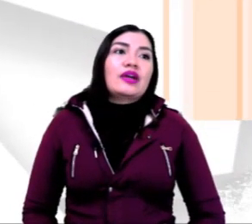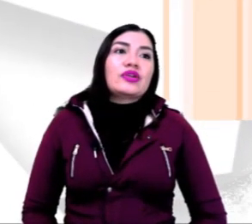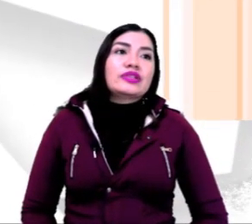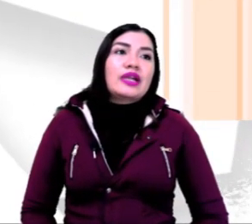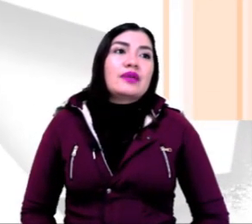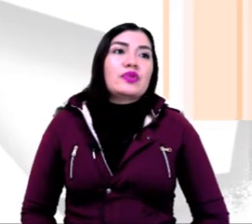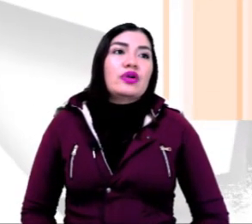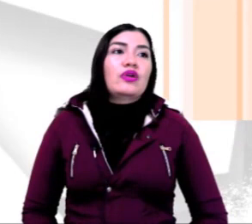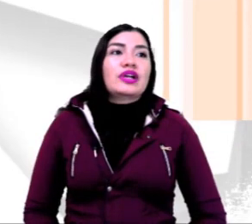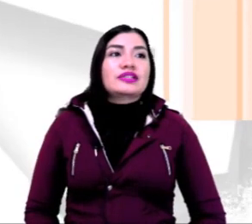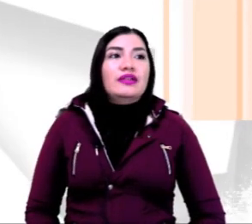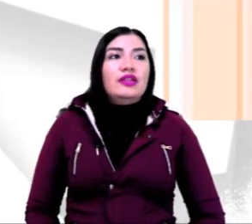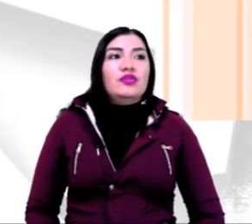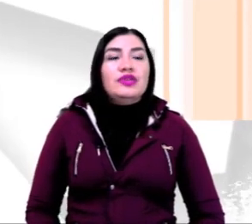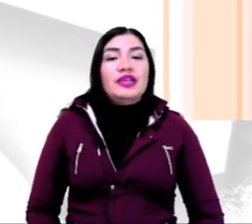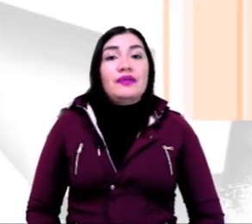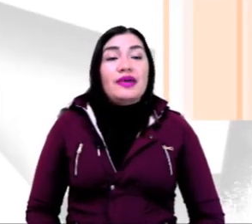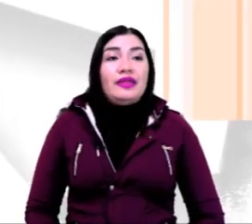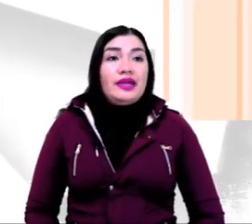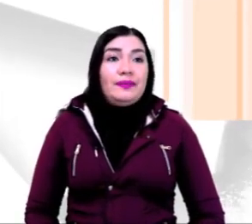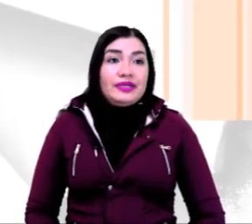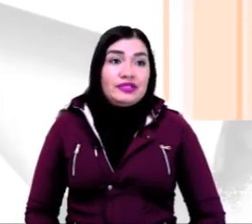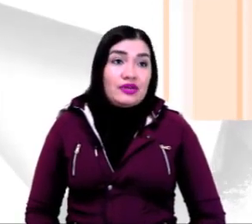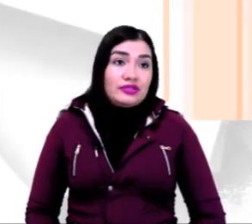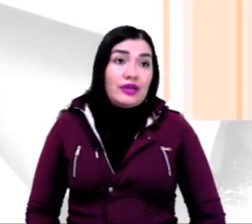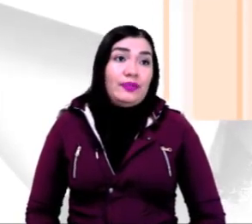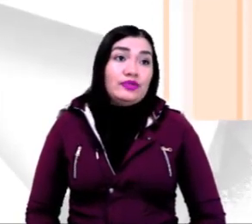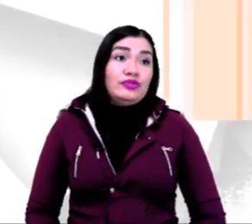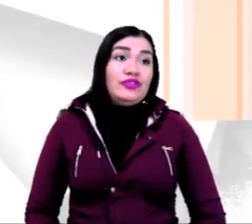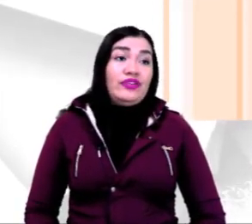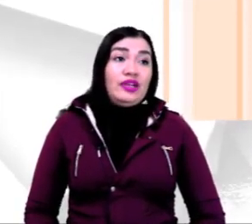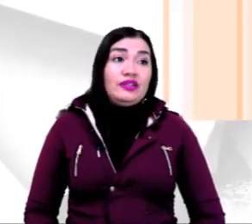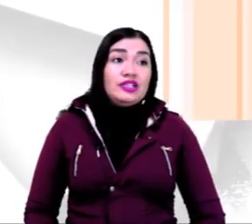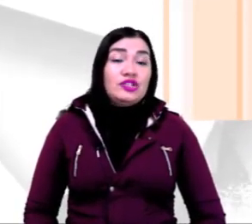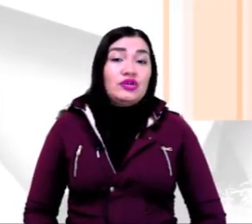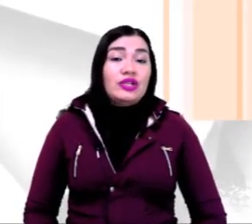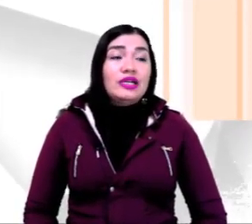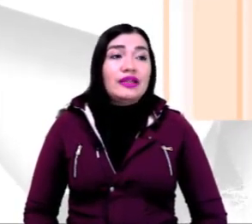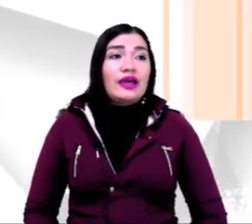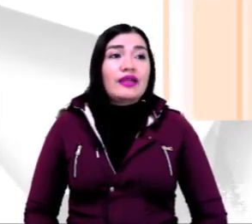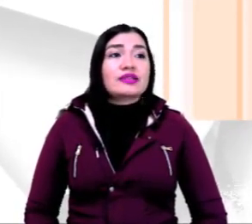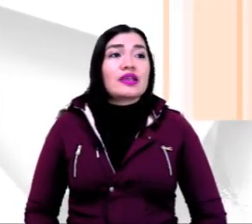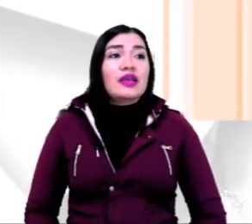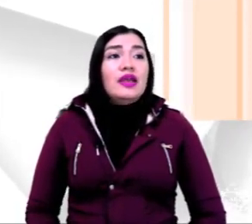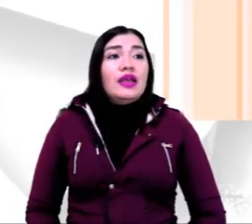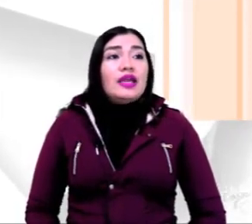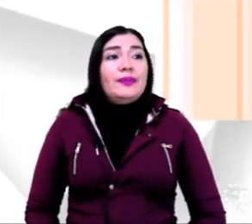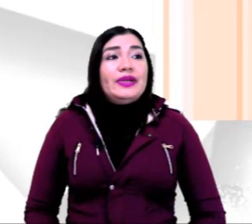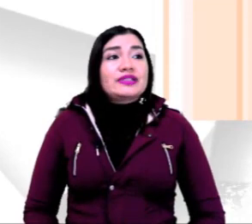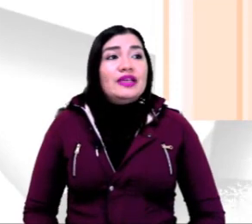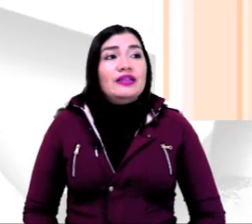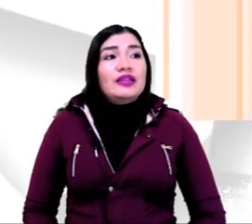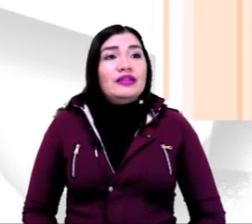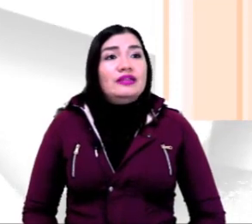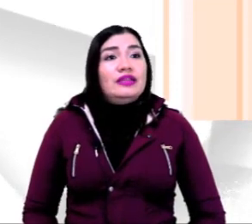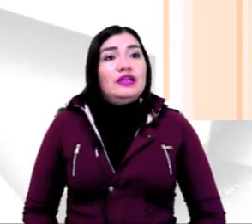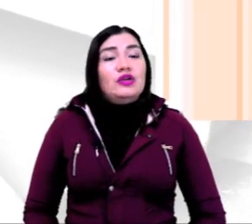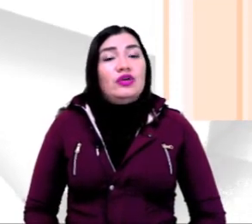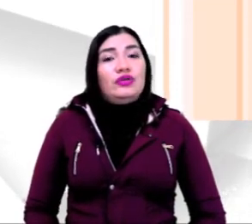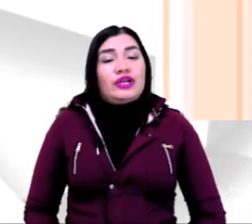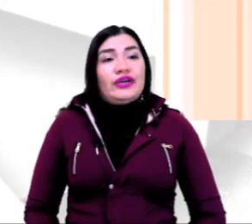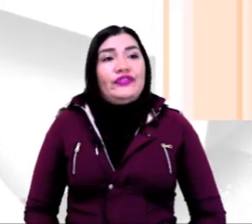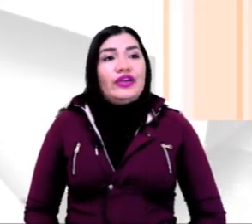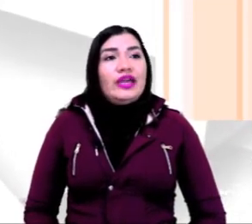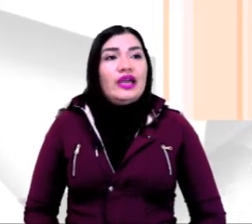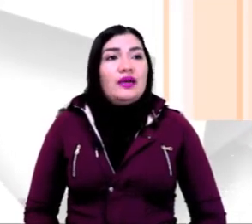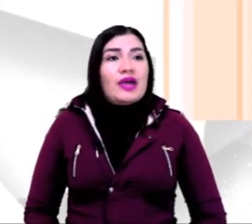aquí encontramos lo que se denominan maderas preciosas por sus diferentes tonalidades que presentan desde el